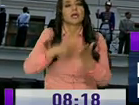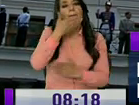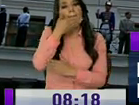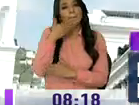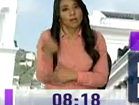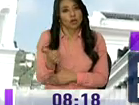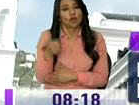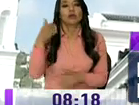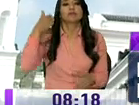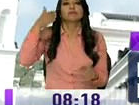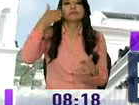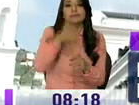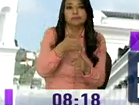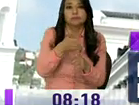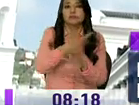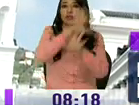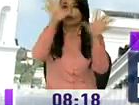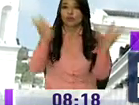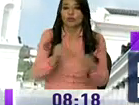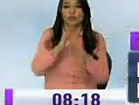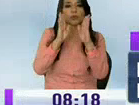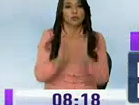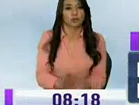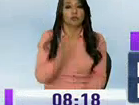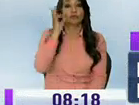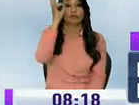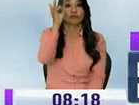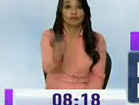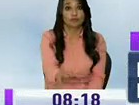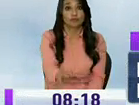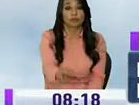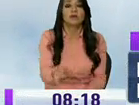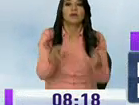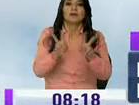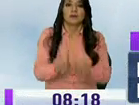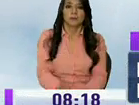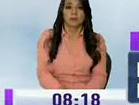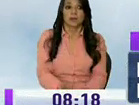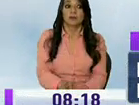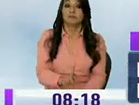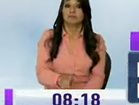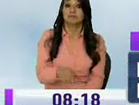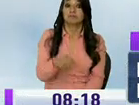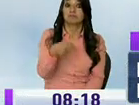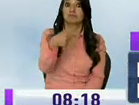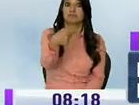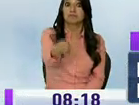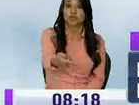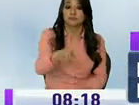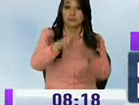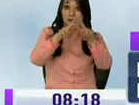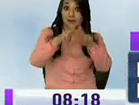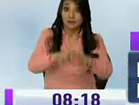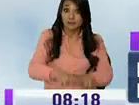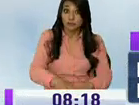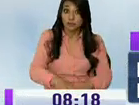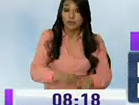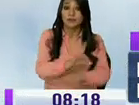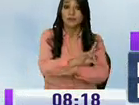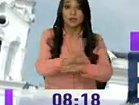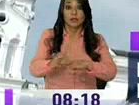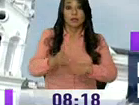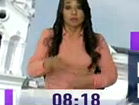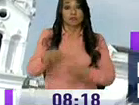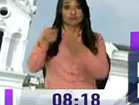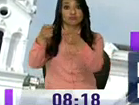las perspectivas de todos los ecuatorianos y adelantaron que esperan que la segunda revisión se presente al directorio